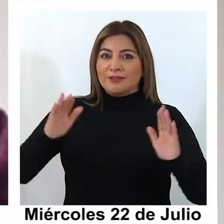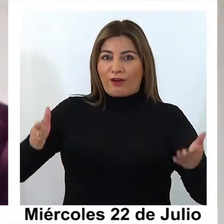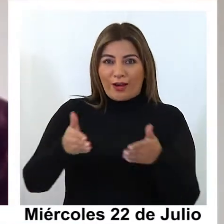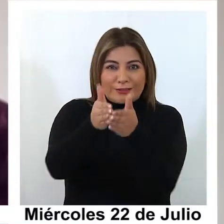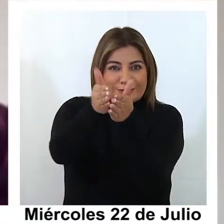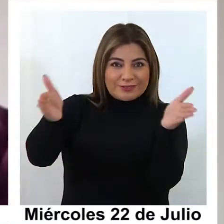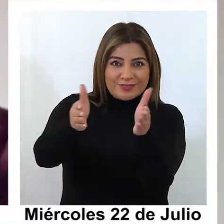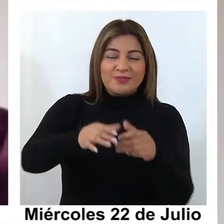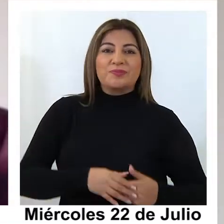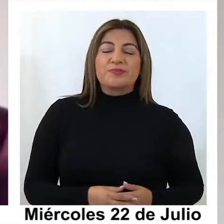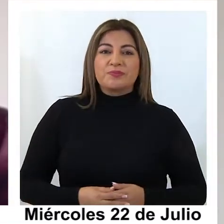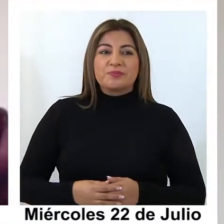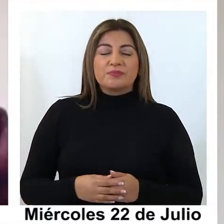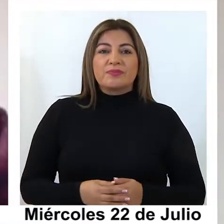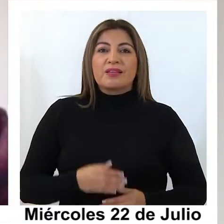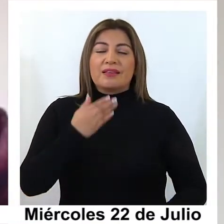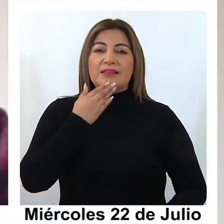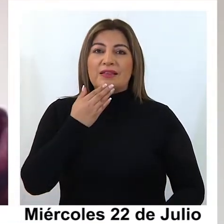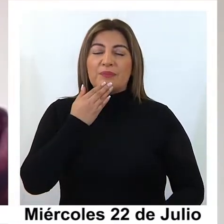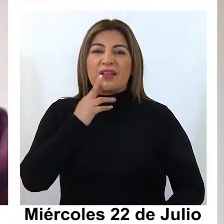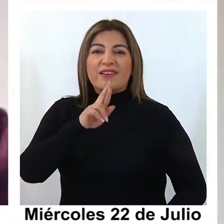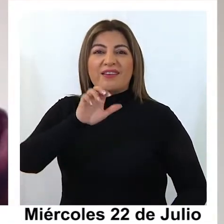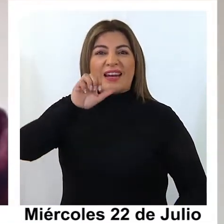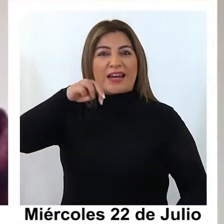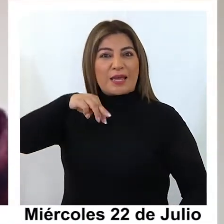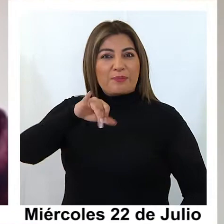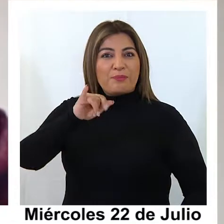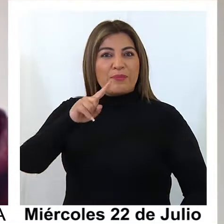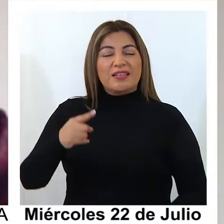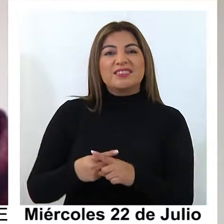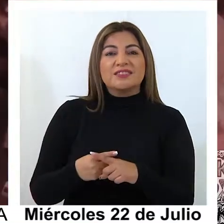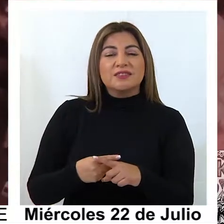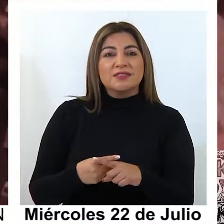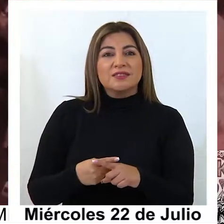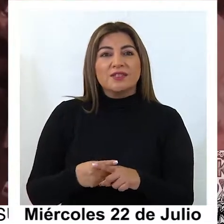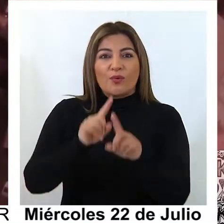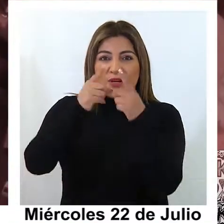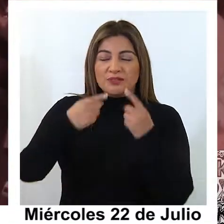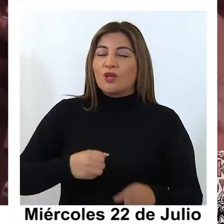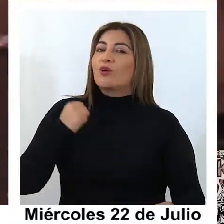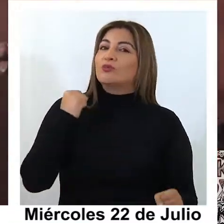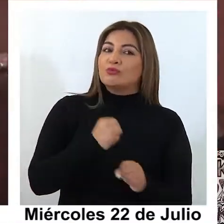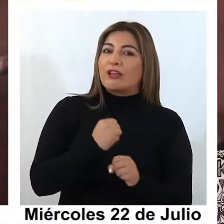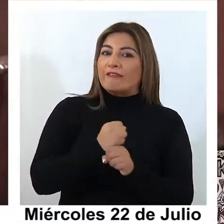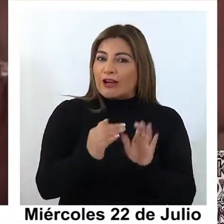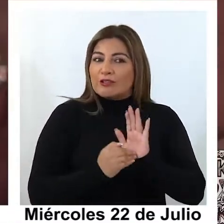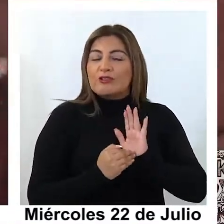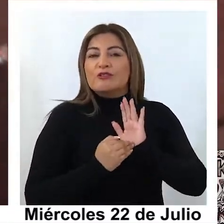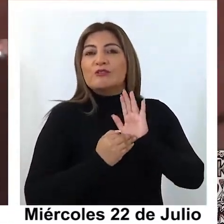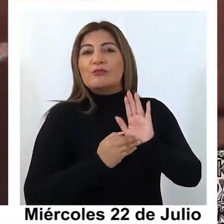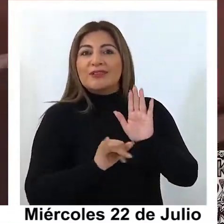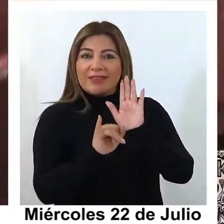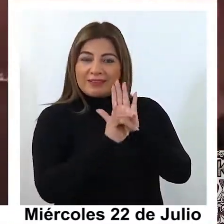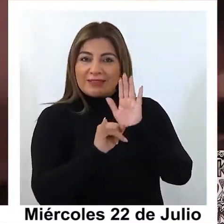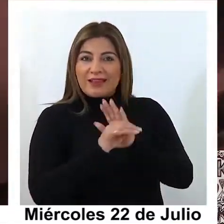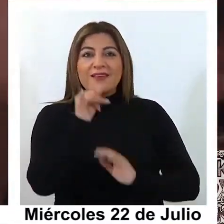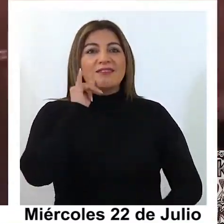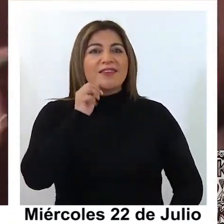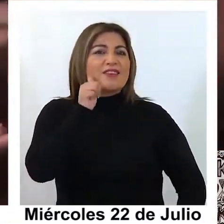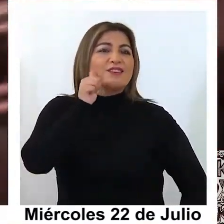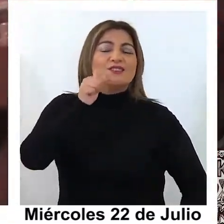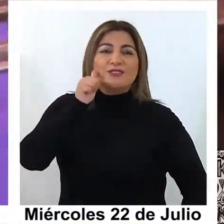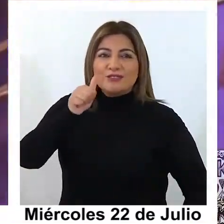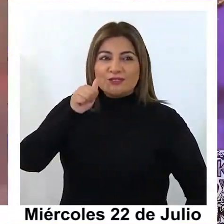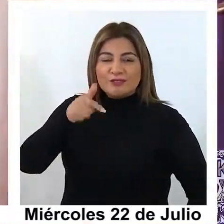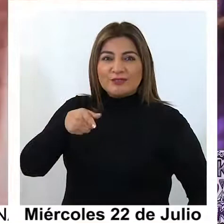liberadas. Incluye también un remix de una canción de un disco anterior. Un trabajo que muestra la identidad iquiqueña en el día a día